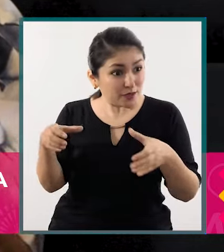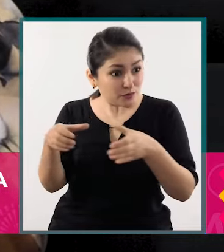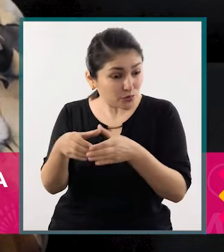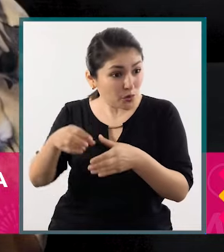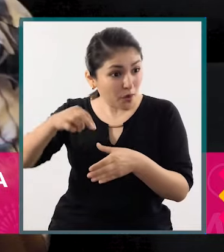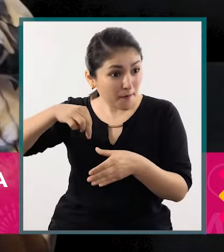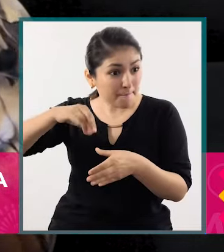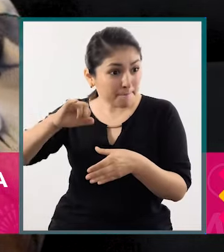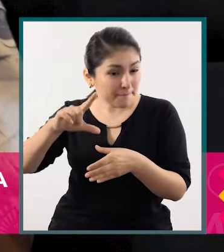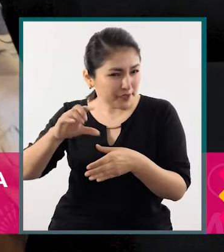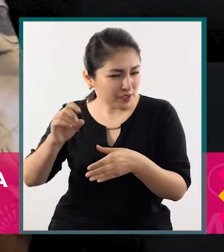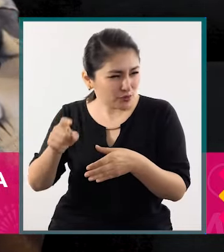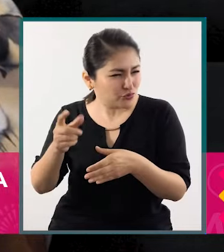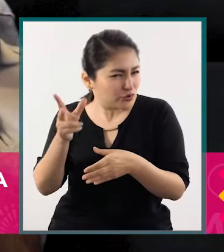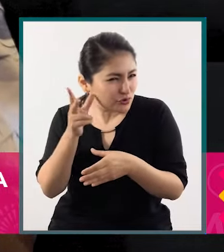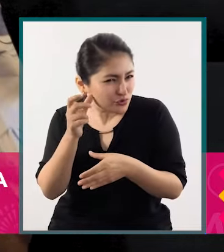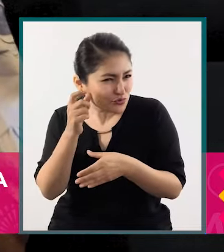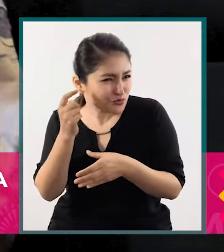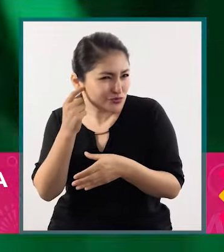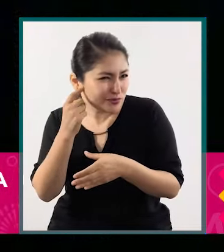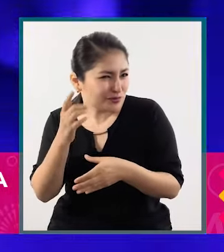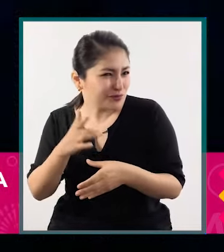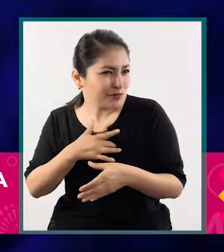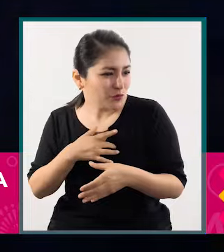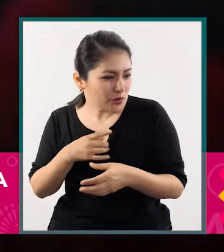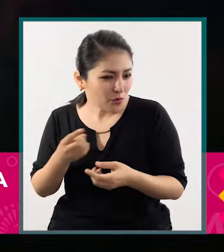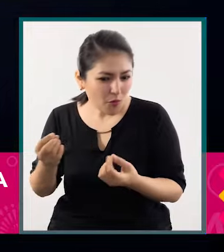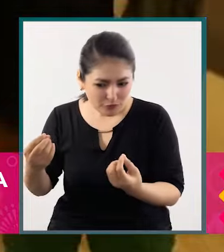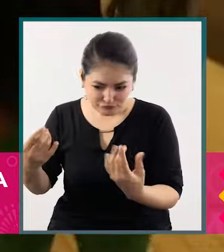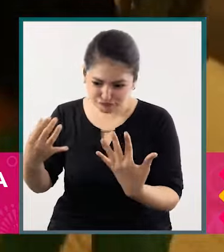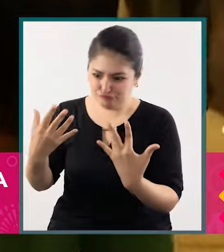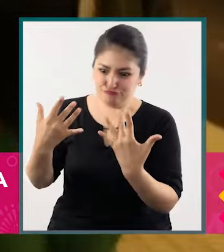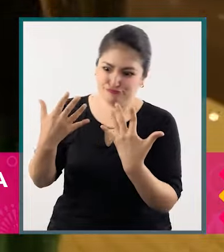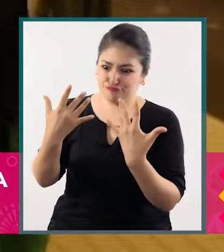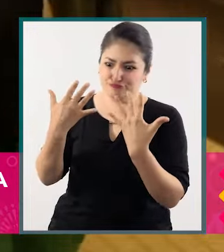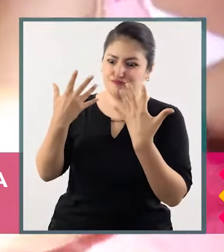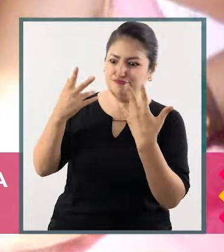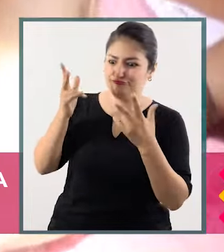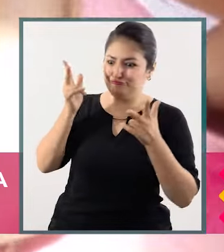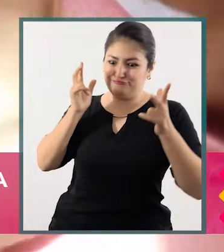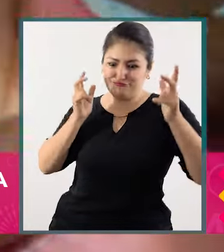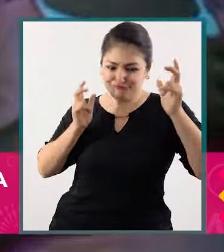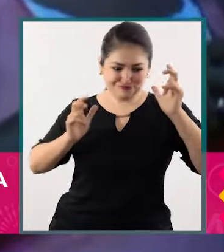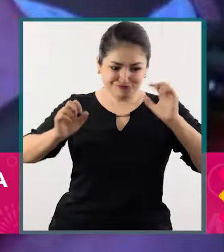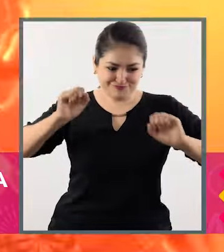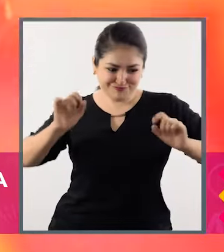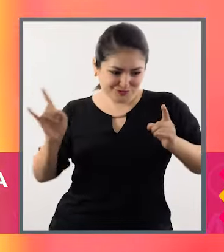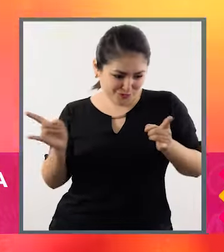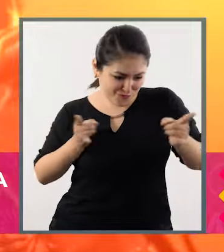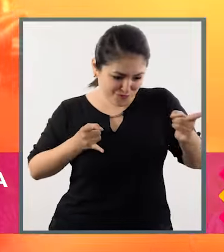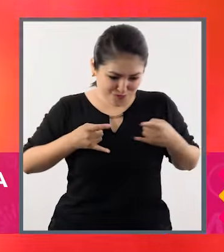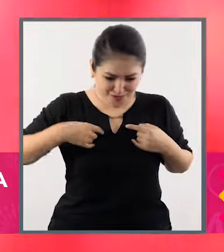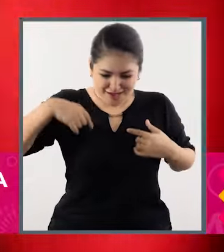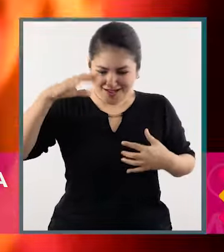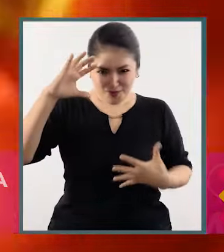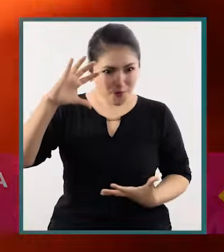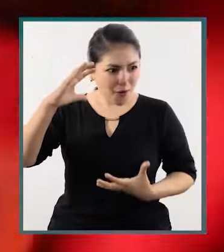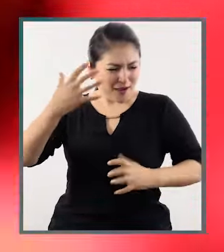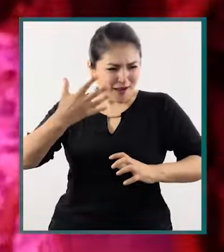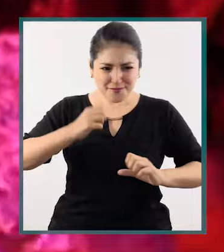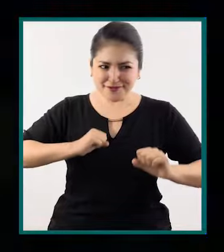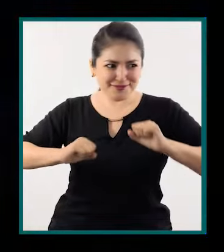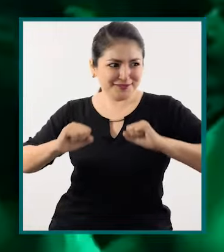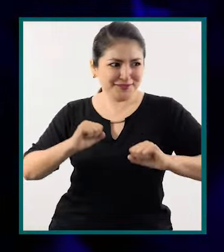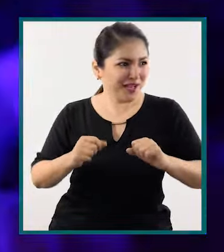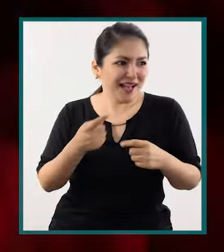mirlos, ese sonido que tienes algo que te hipnotiza, que te contagia, que te hace sentir algo diferente. Escuchar a